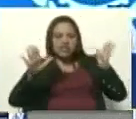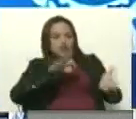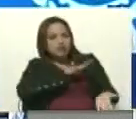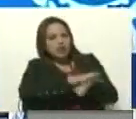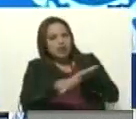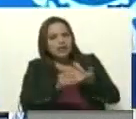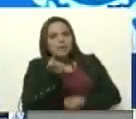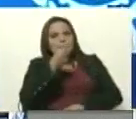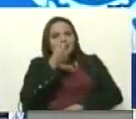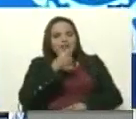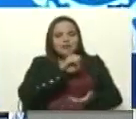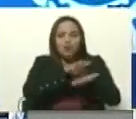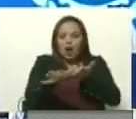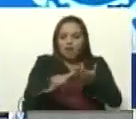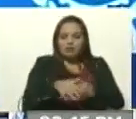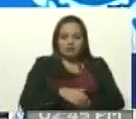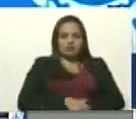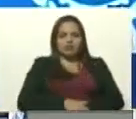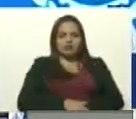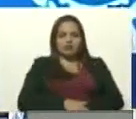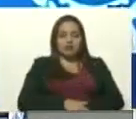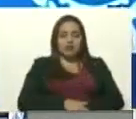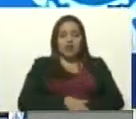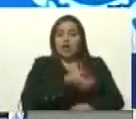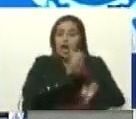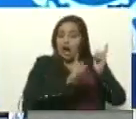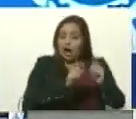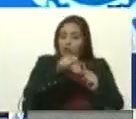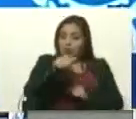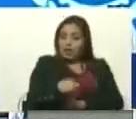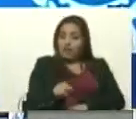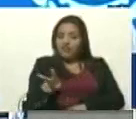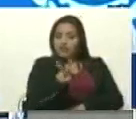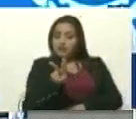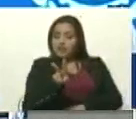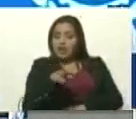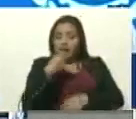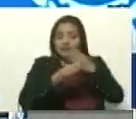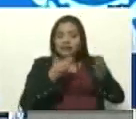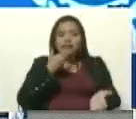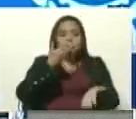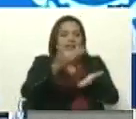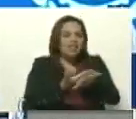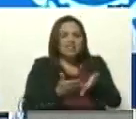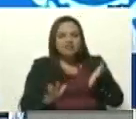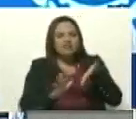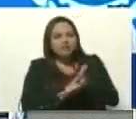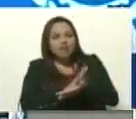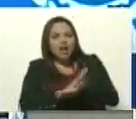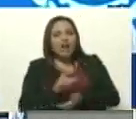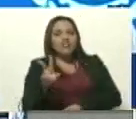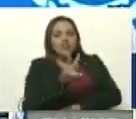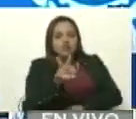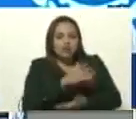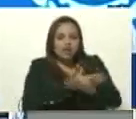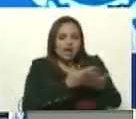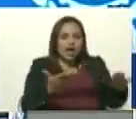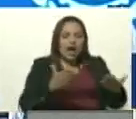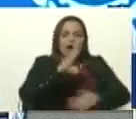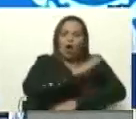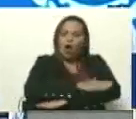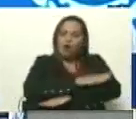y a los medicamentos gratuitos. Eso es algo que es gracias en su conjunto a Venezuela, a su